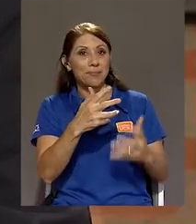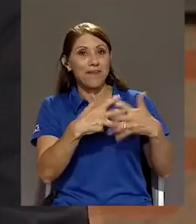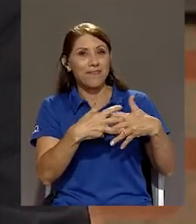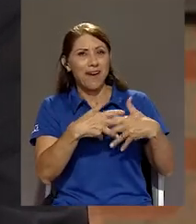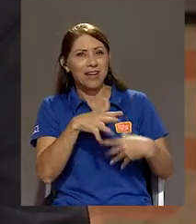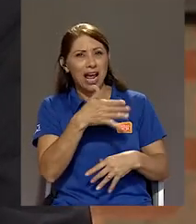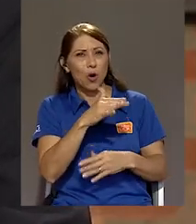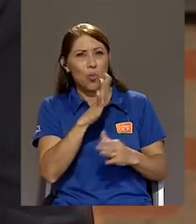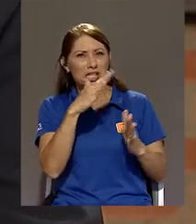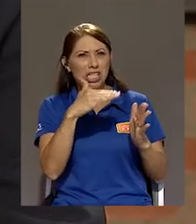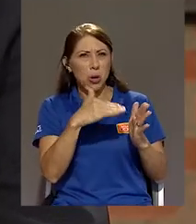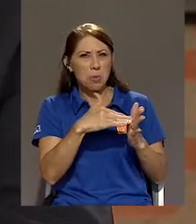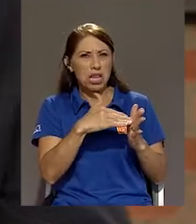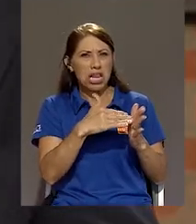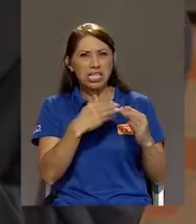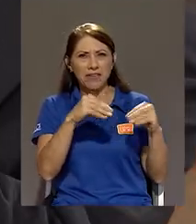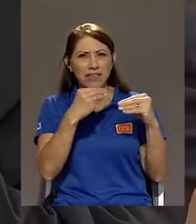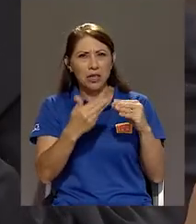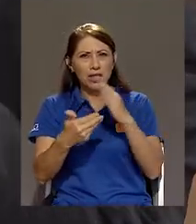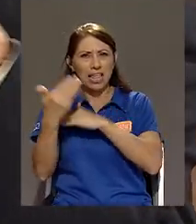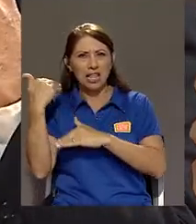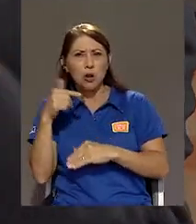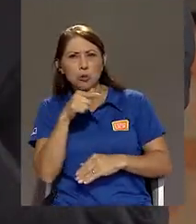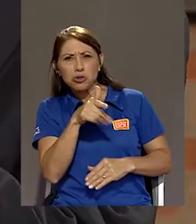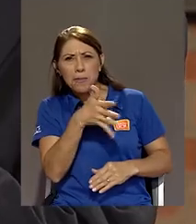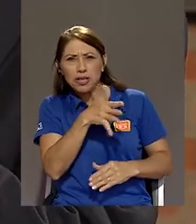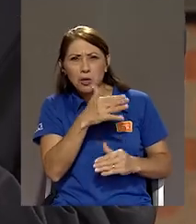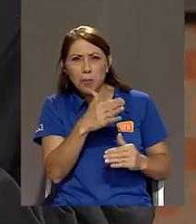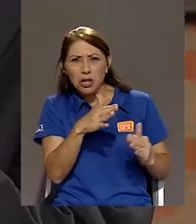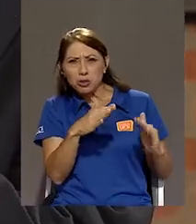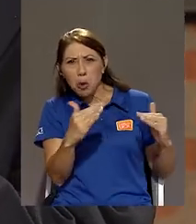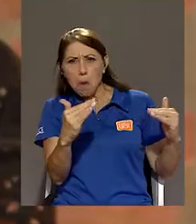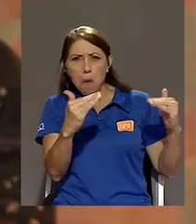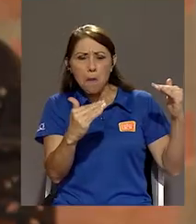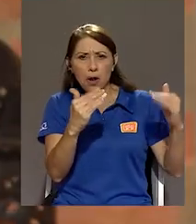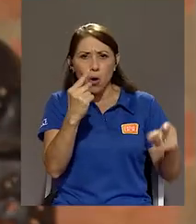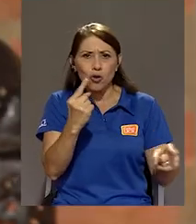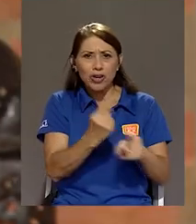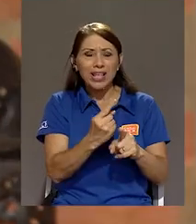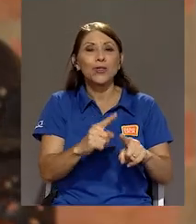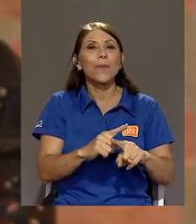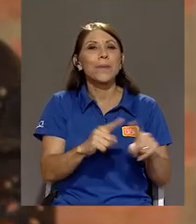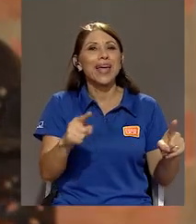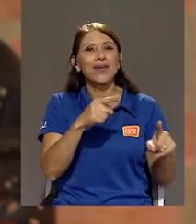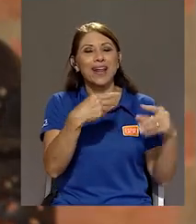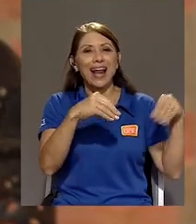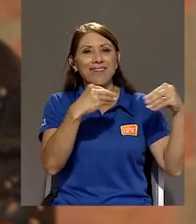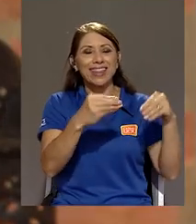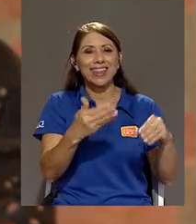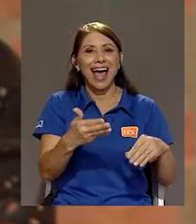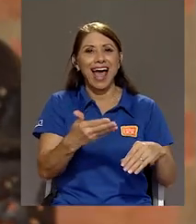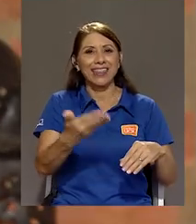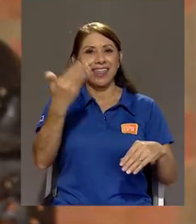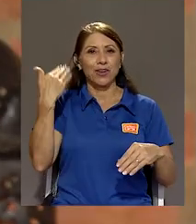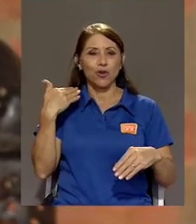vendido el anterior, con lo cual más o menos usted andaba en el, sí, sí, en sí, el rango correcto, pero era la venta